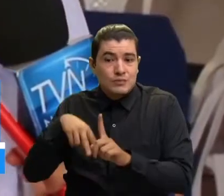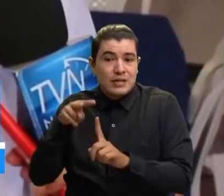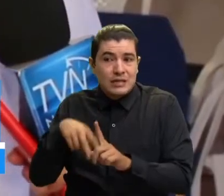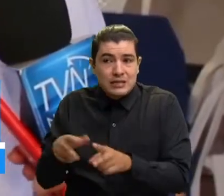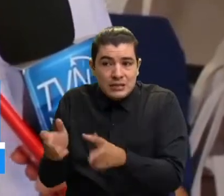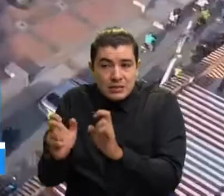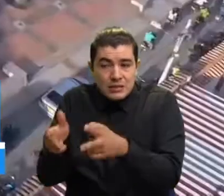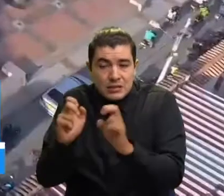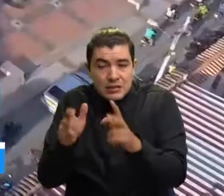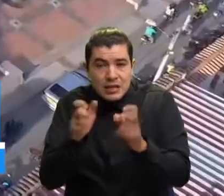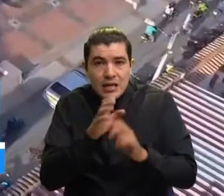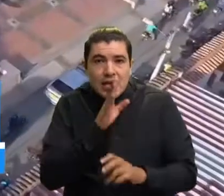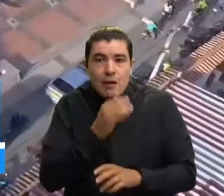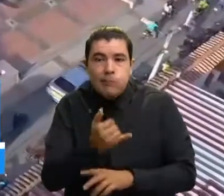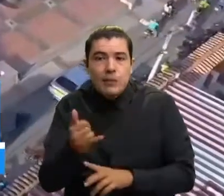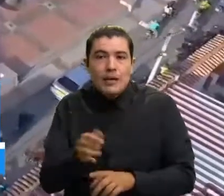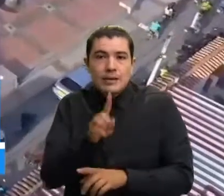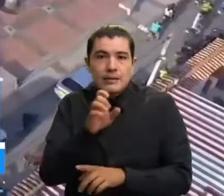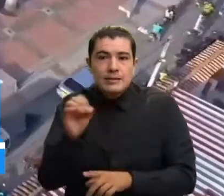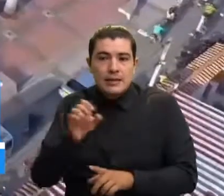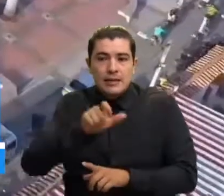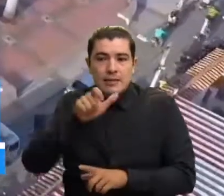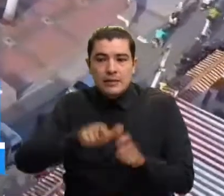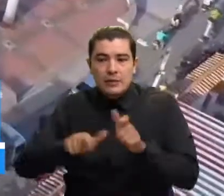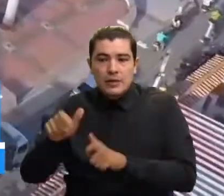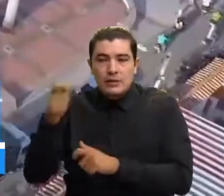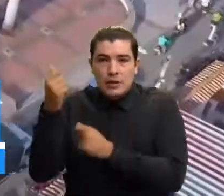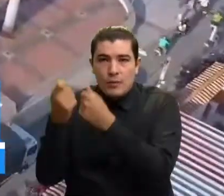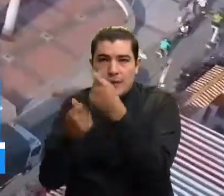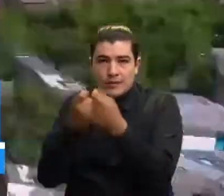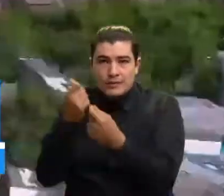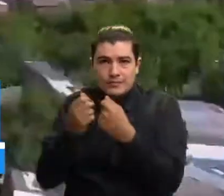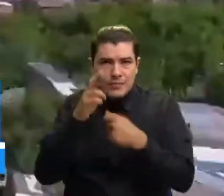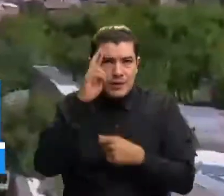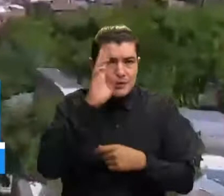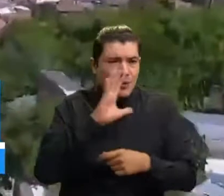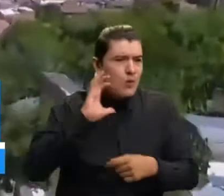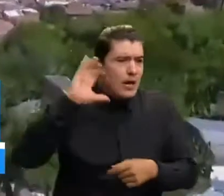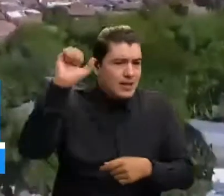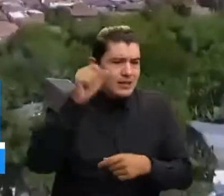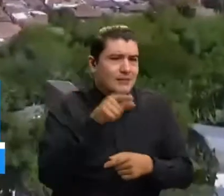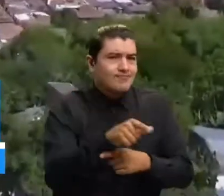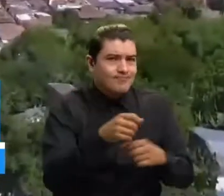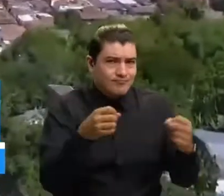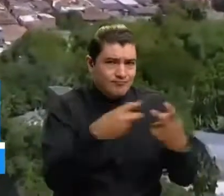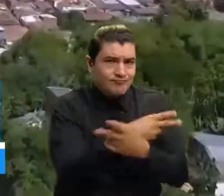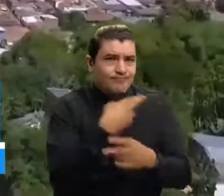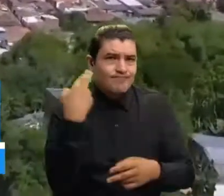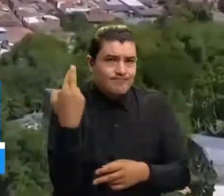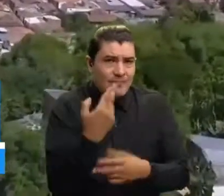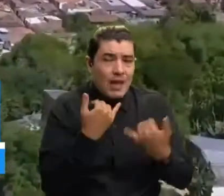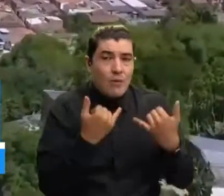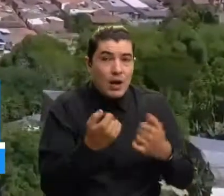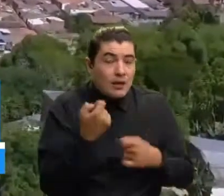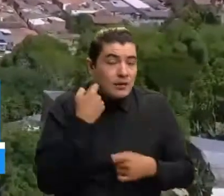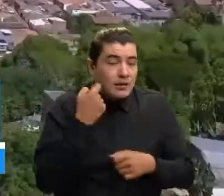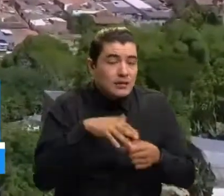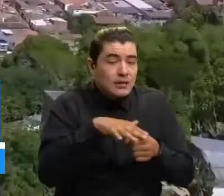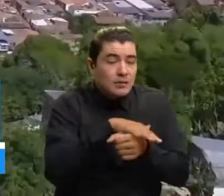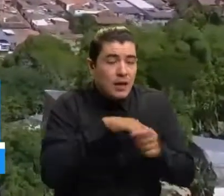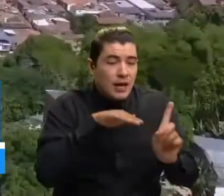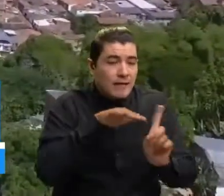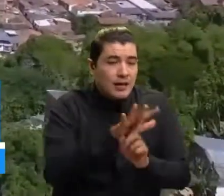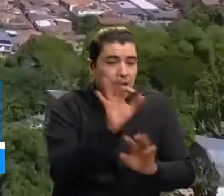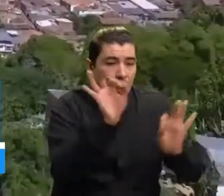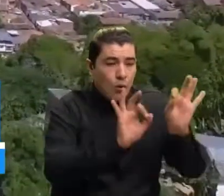60 comerciantes. Ocaña no ha sido ajena a esta violencia. El más reciente hecho que tiene alterado el orden público